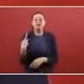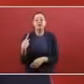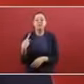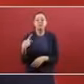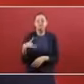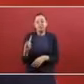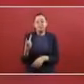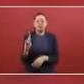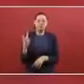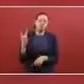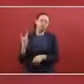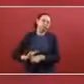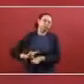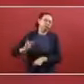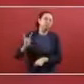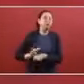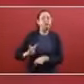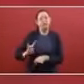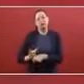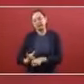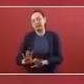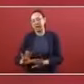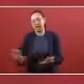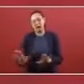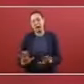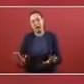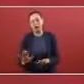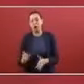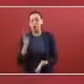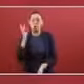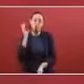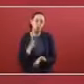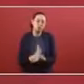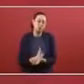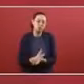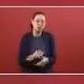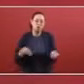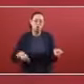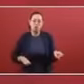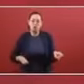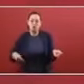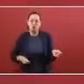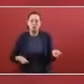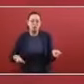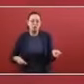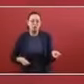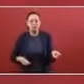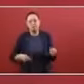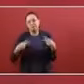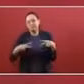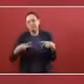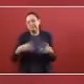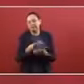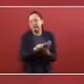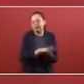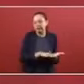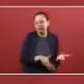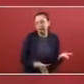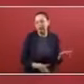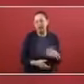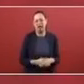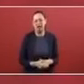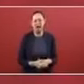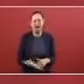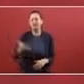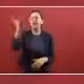en el sentido de que solo se señalaba al de abajo. Por ejemplo, cuando la prensa